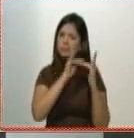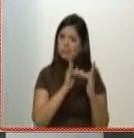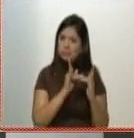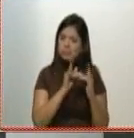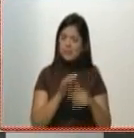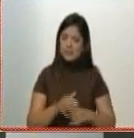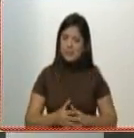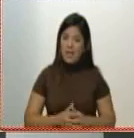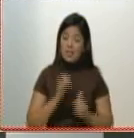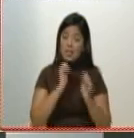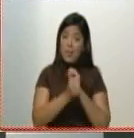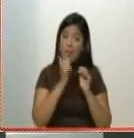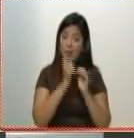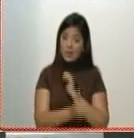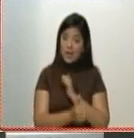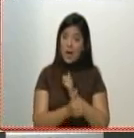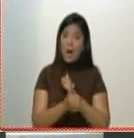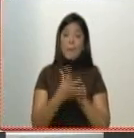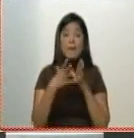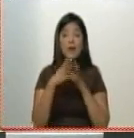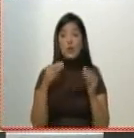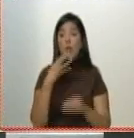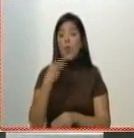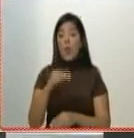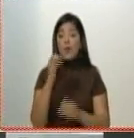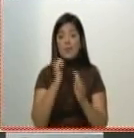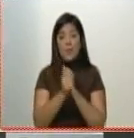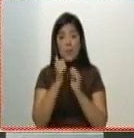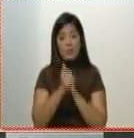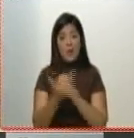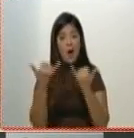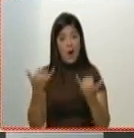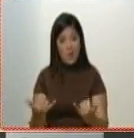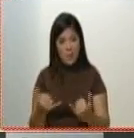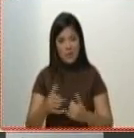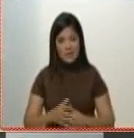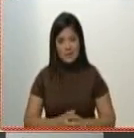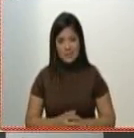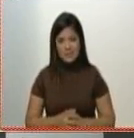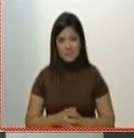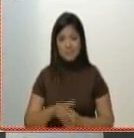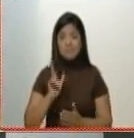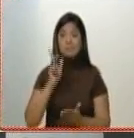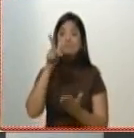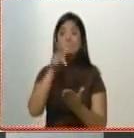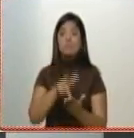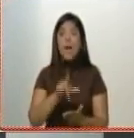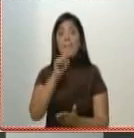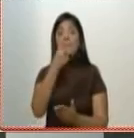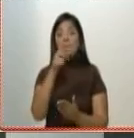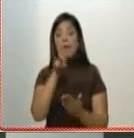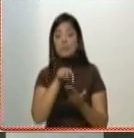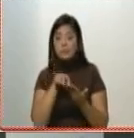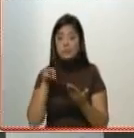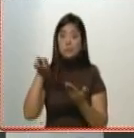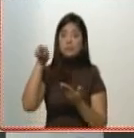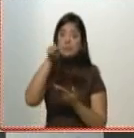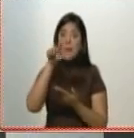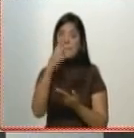las residencias deportivas para los jóvenes atletas. En estos momentos estamos llegando a lo que es el primer piso,